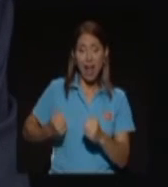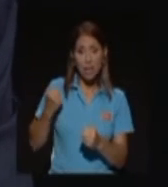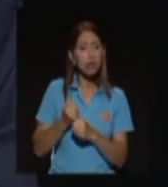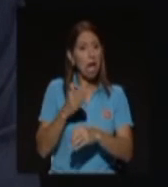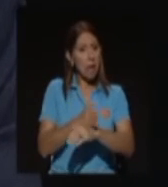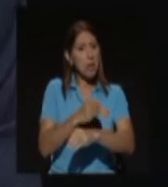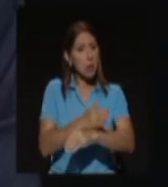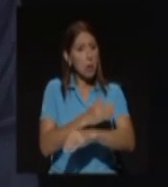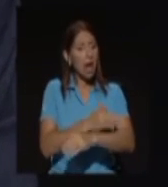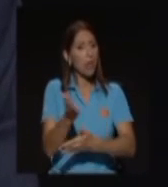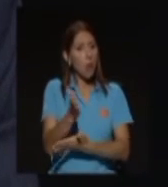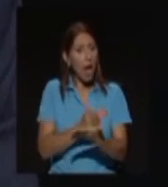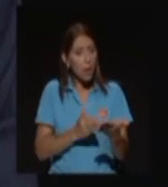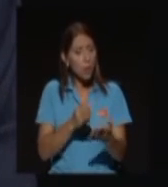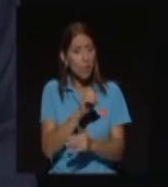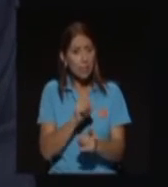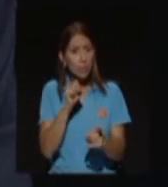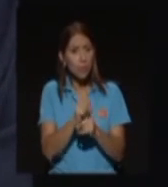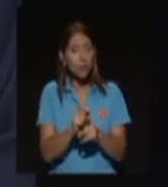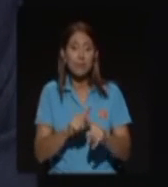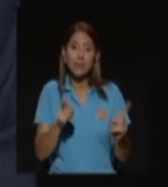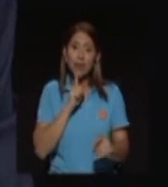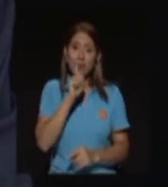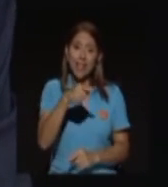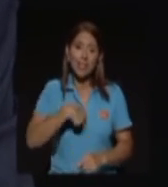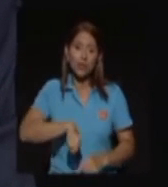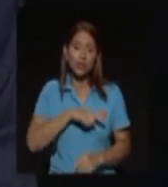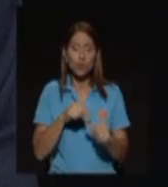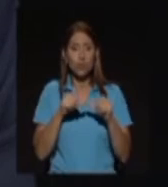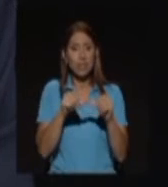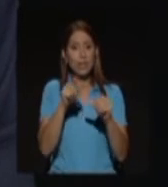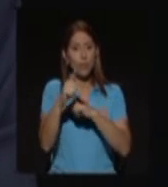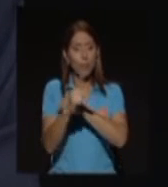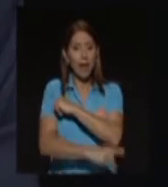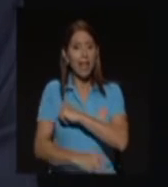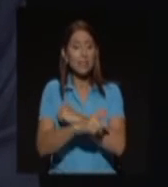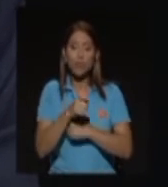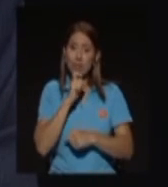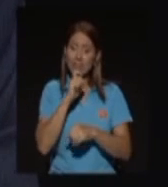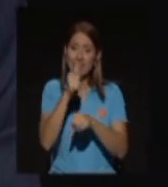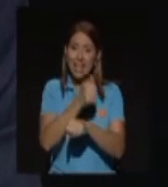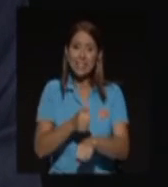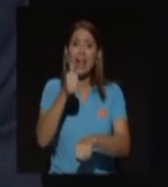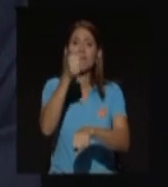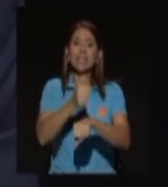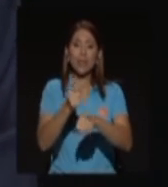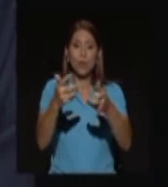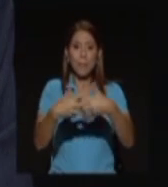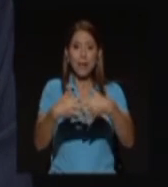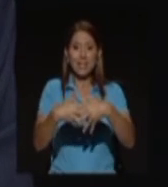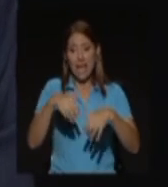puntos en los indicadores comparativos, la verdad es que seguimos siendo un país donde es muy difícil establecer una empresa, donde es